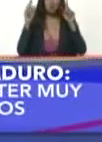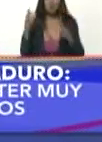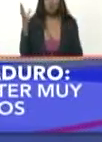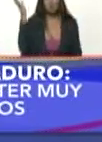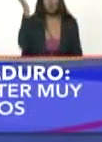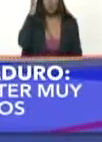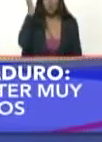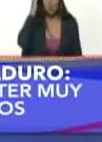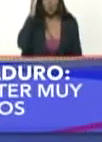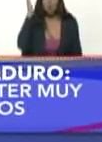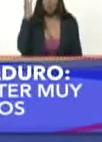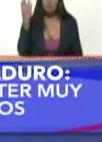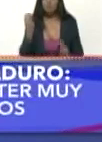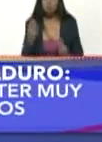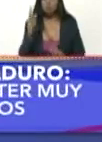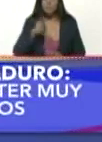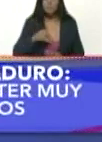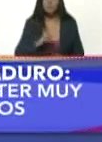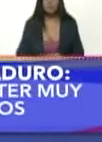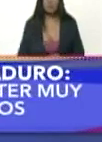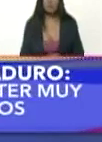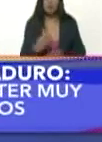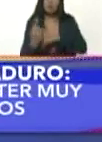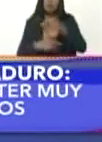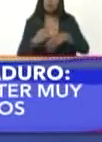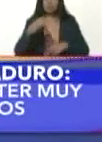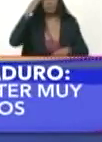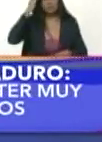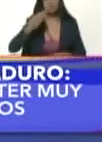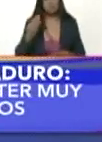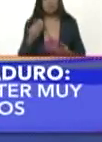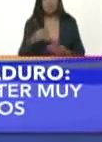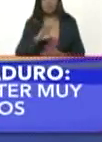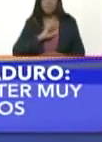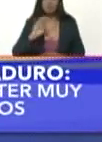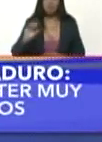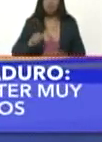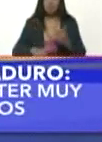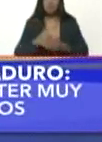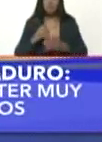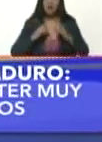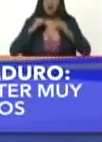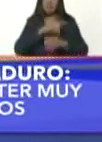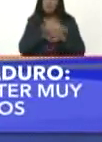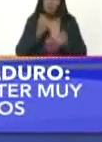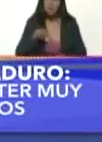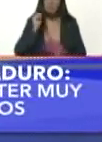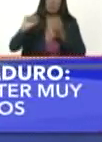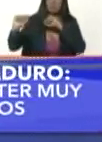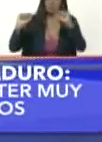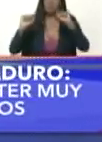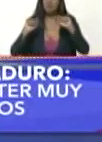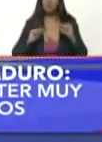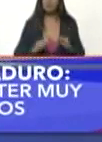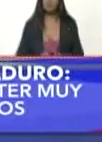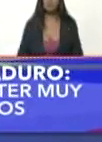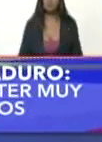conocimiento, una revolución militar del patriotismo, del coraje y la rebeldía.